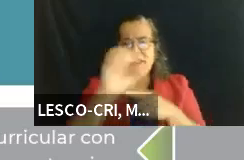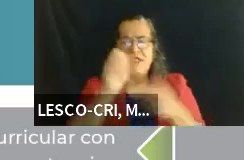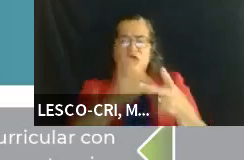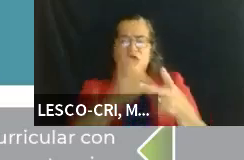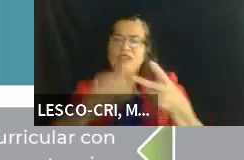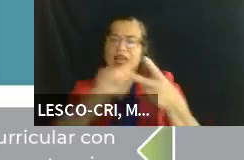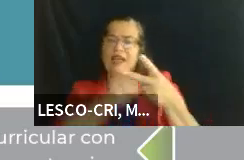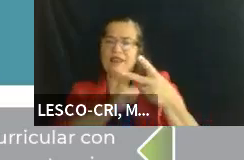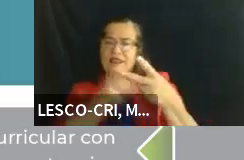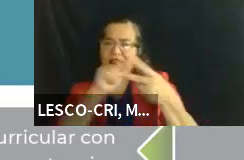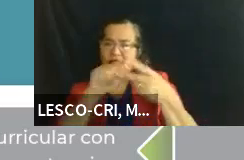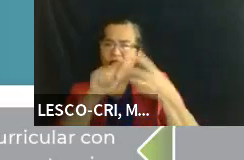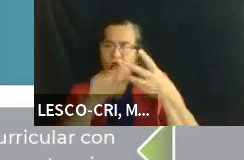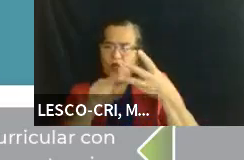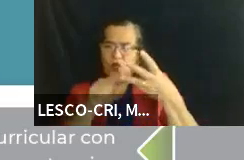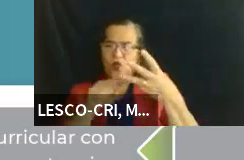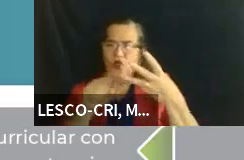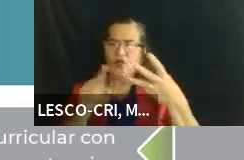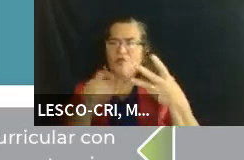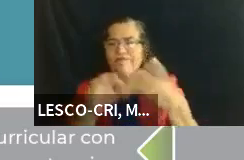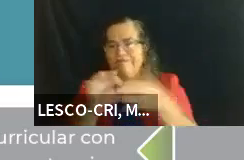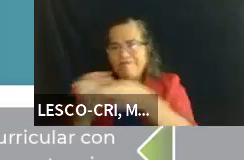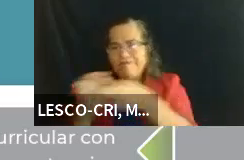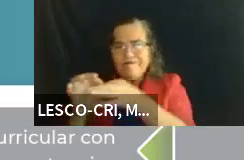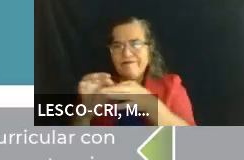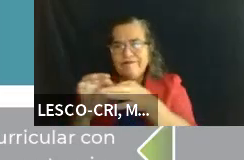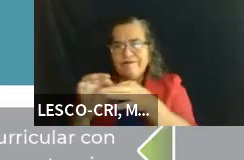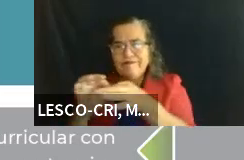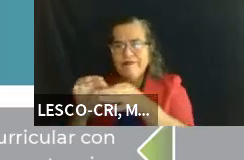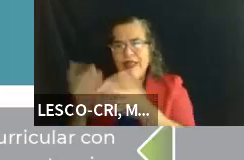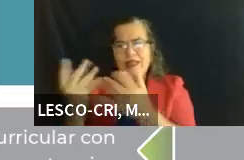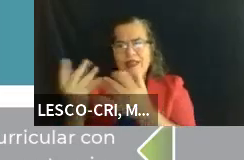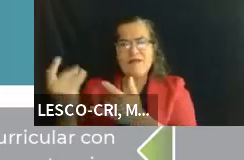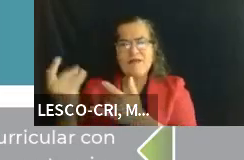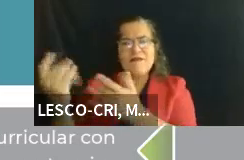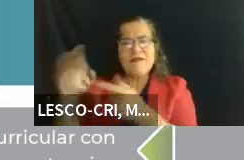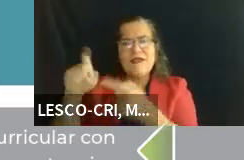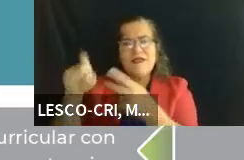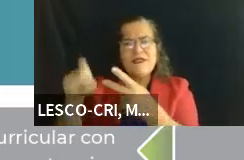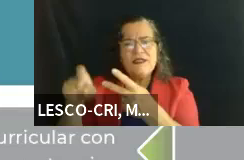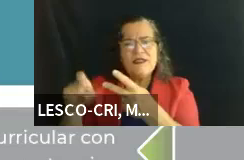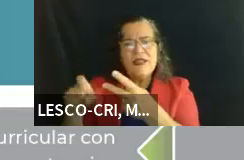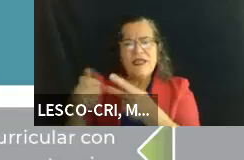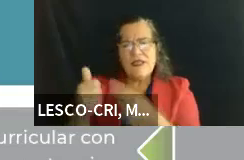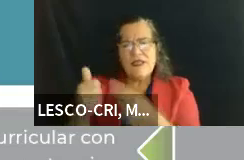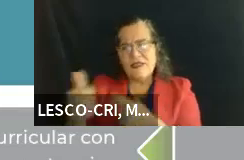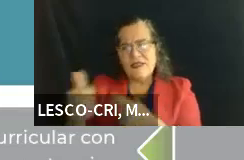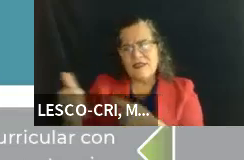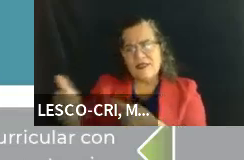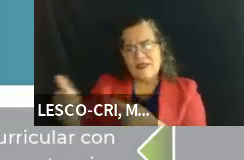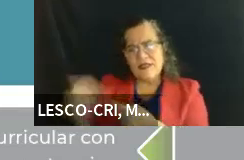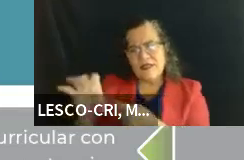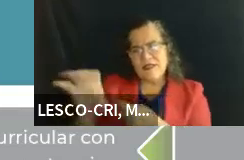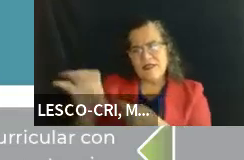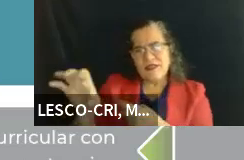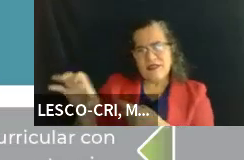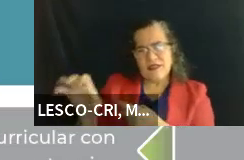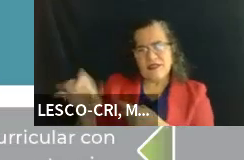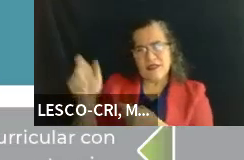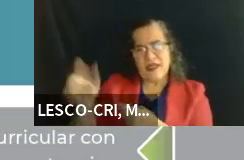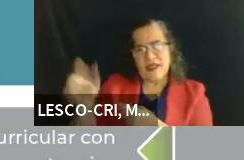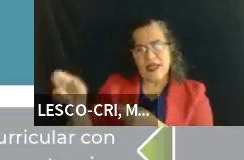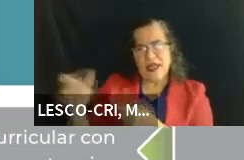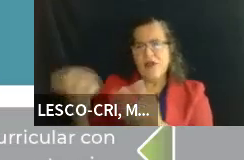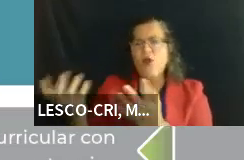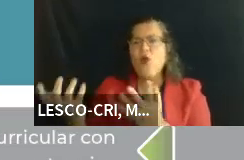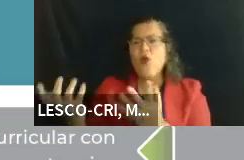a cuestiones relativas a las expectativas, necesidades propias de cada sujeto, que se articulan con